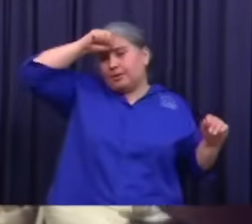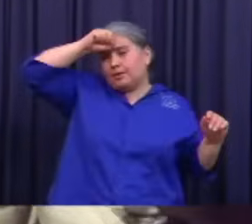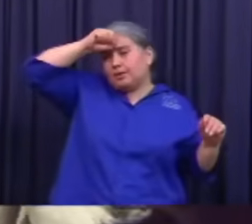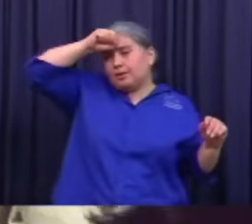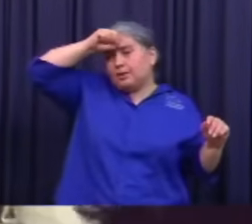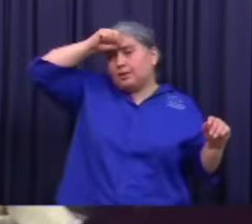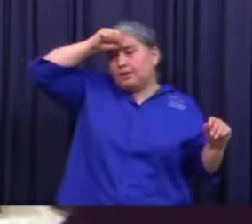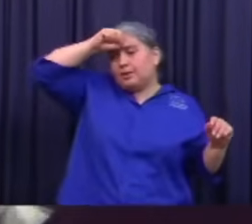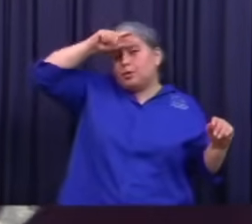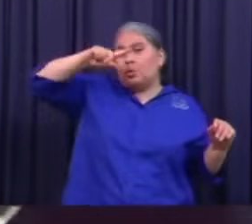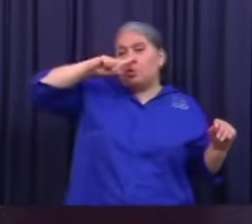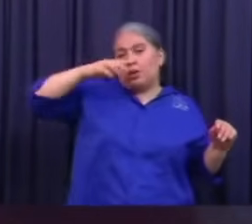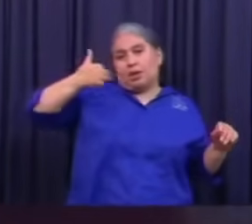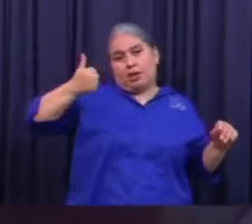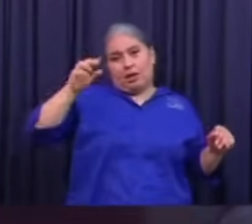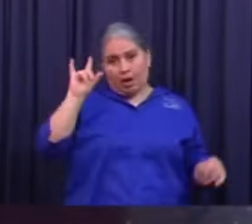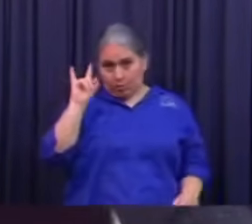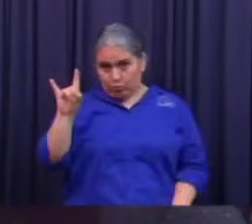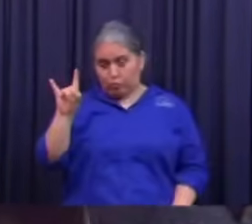una